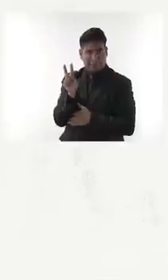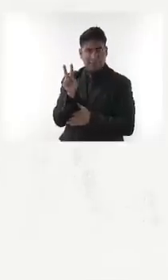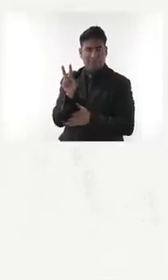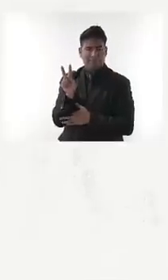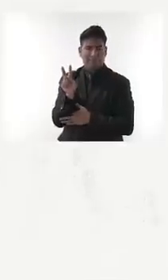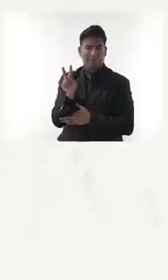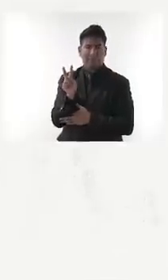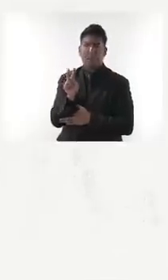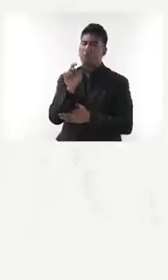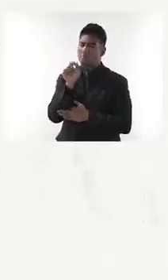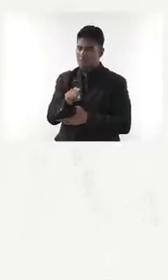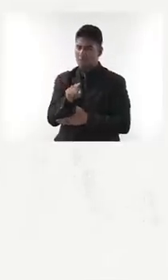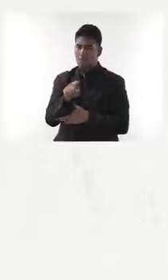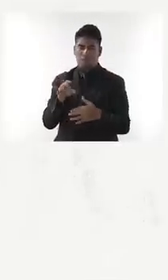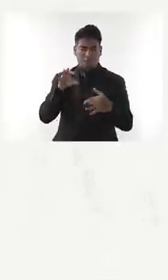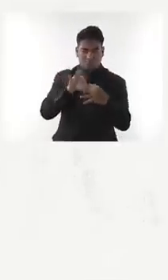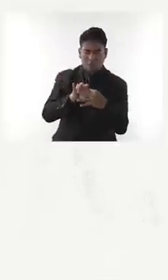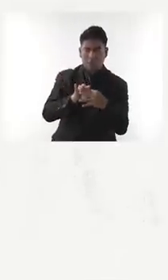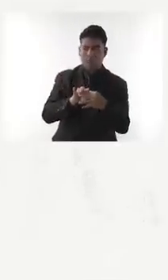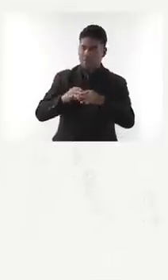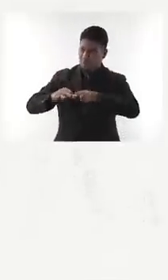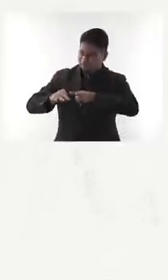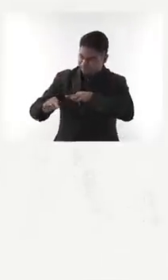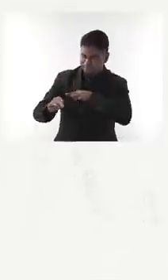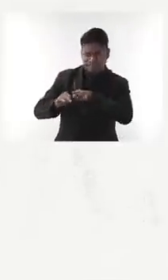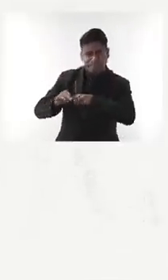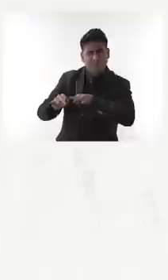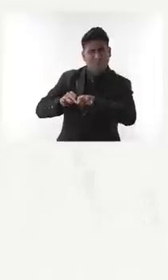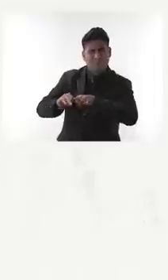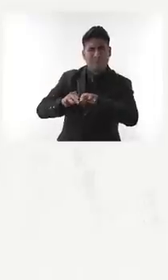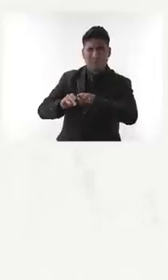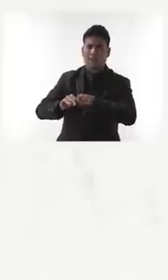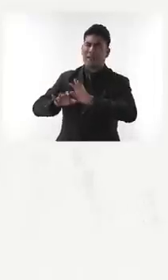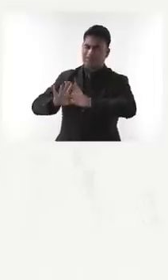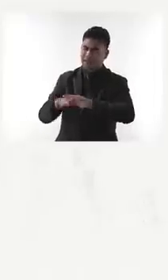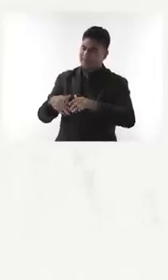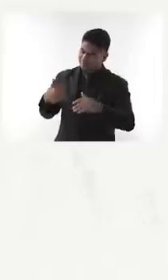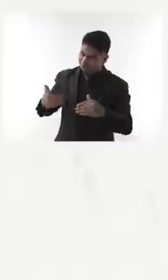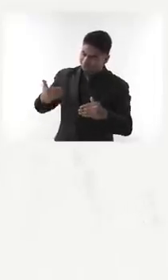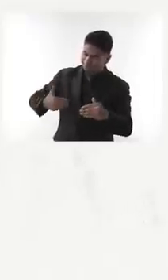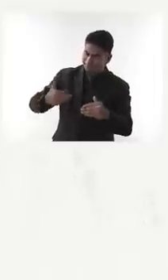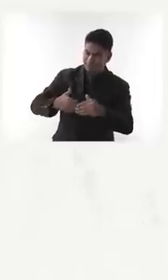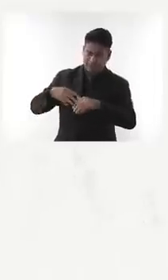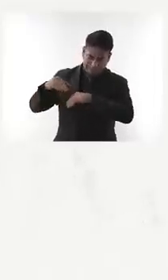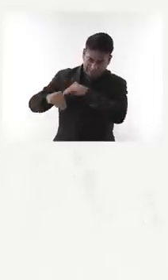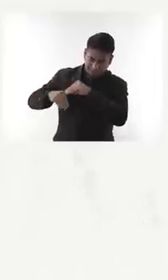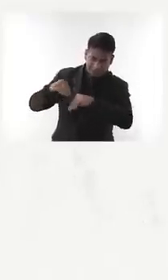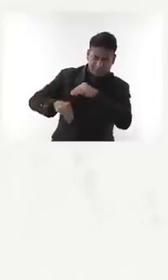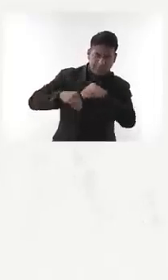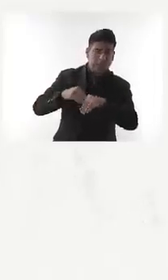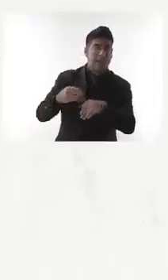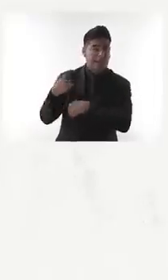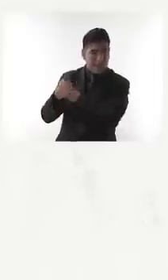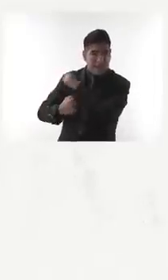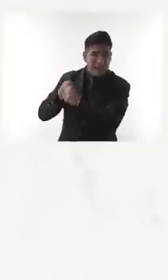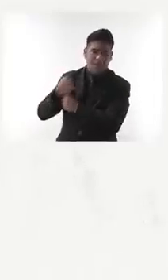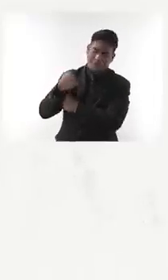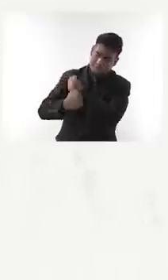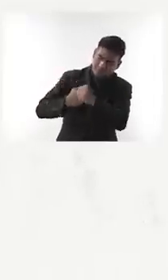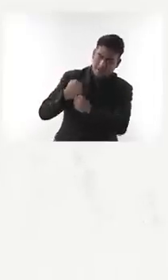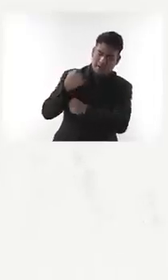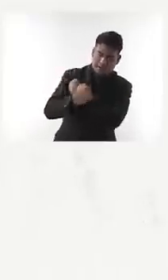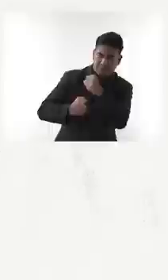y como resultado del gran trabajo que se ha realizado en los últimos años, y muy